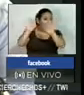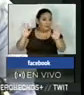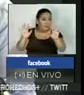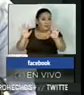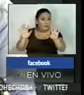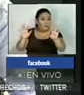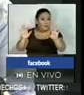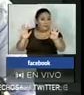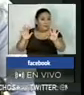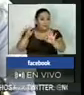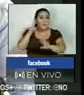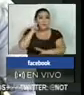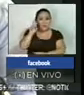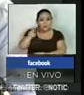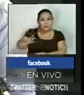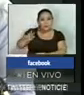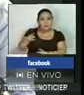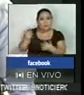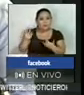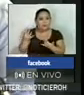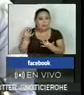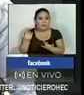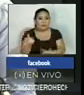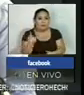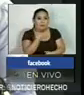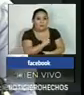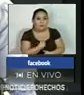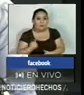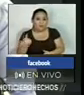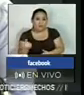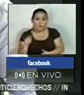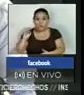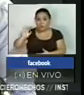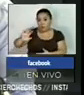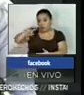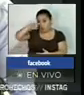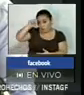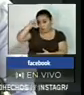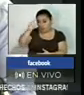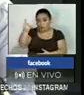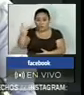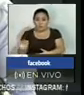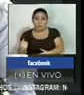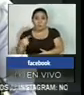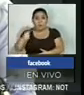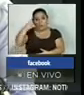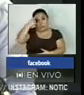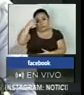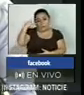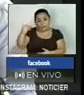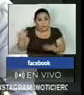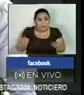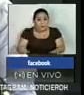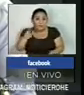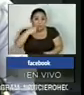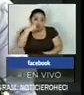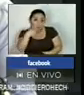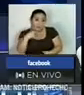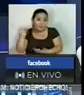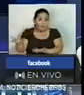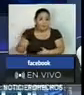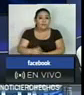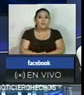de lo que uno esperaría como ciudadano de su funcionario y de su político, ¿verdad? Pero es la realidad, lo que hay.